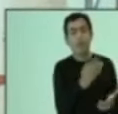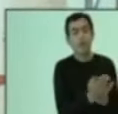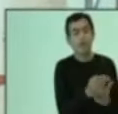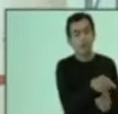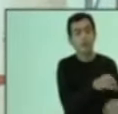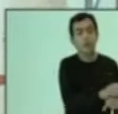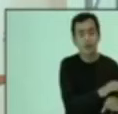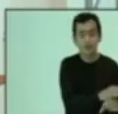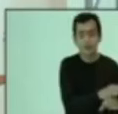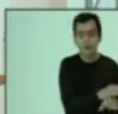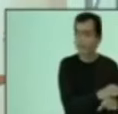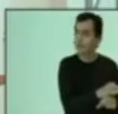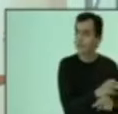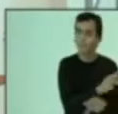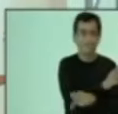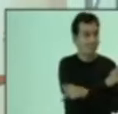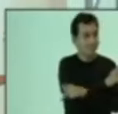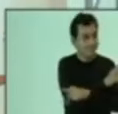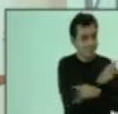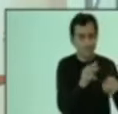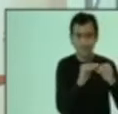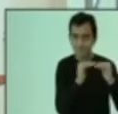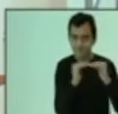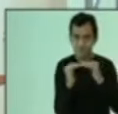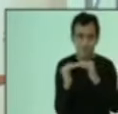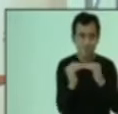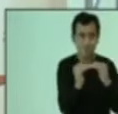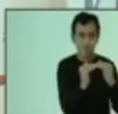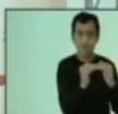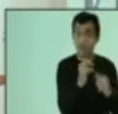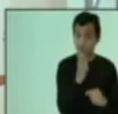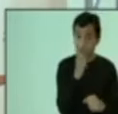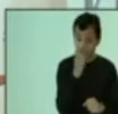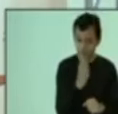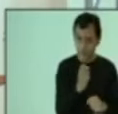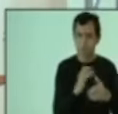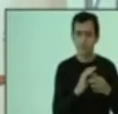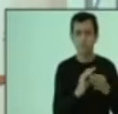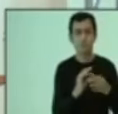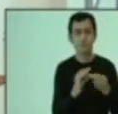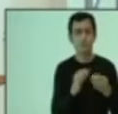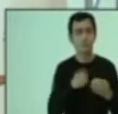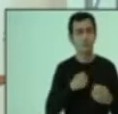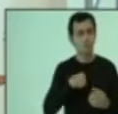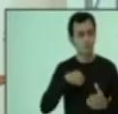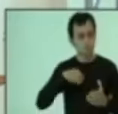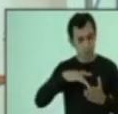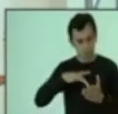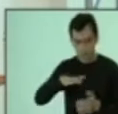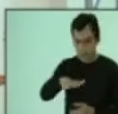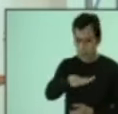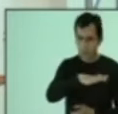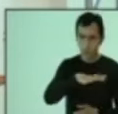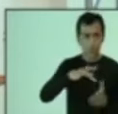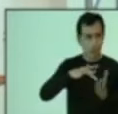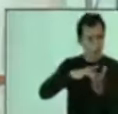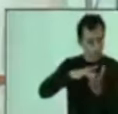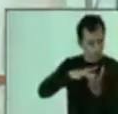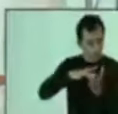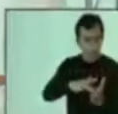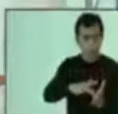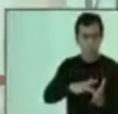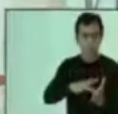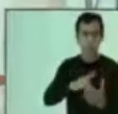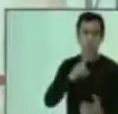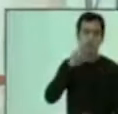eso estoy aquí y quiero apoyar principalmente a la equidad de